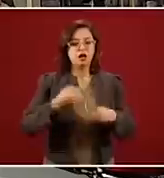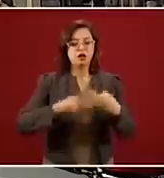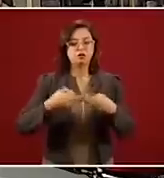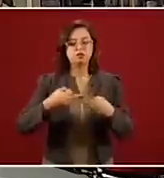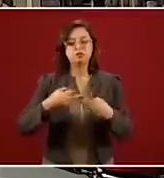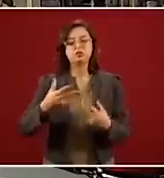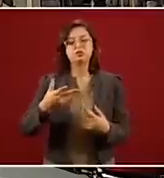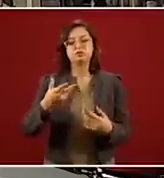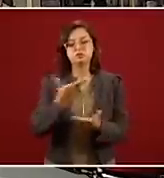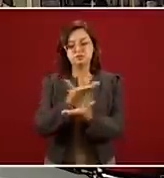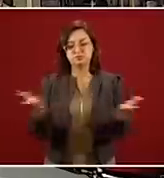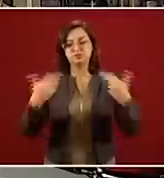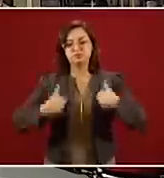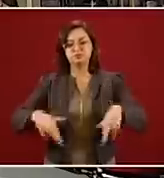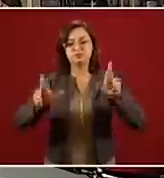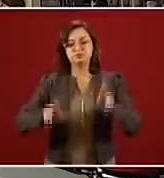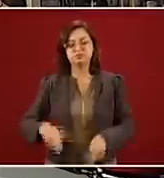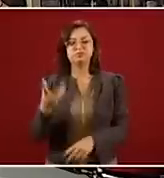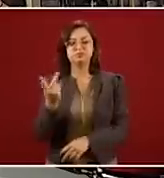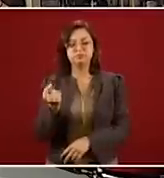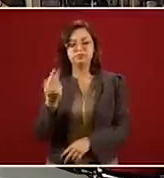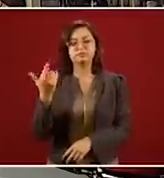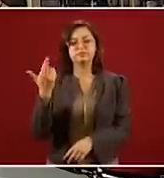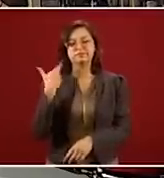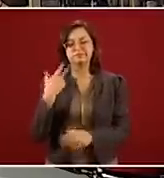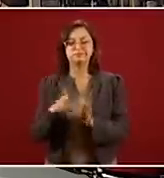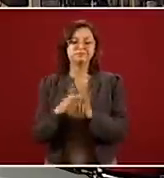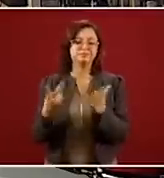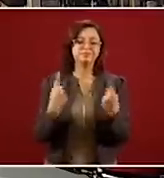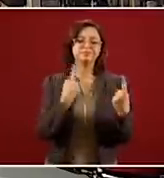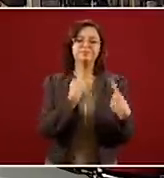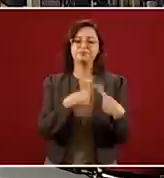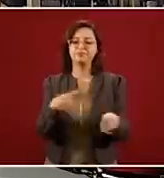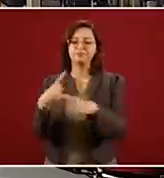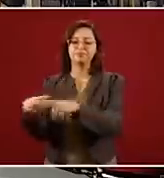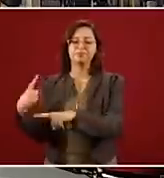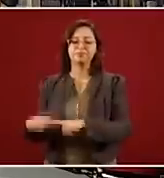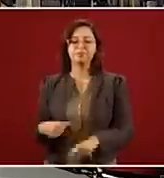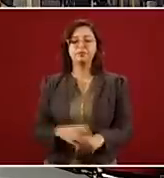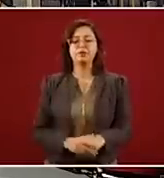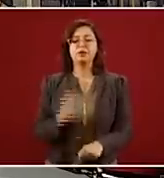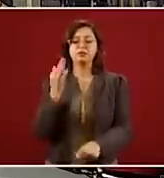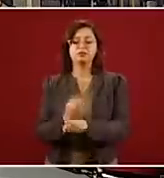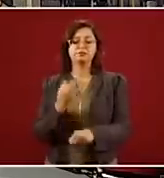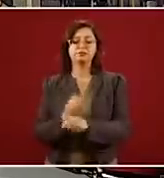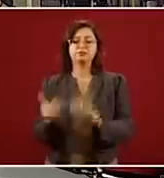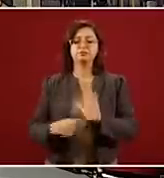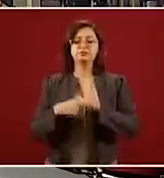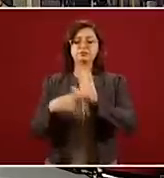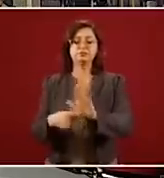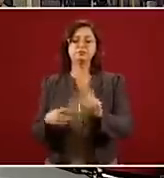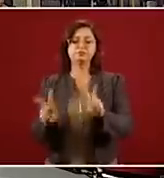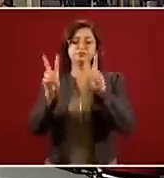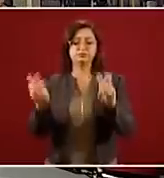las y los representantes de los medios de comunicación. Vamos a hablar, como señalaba el presidente, básicamente de dos